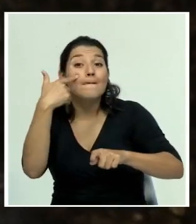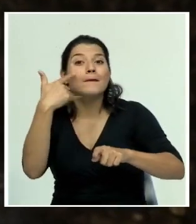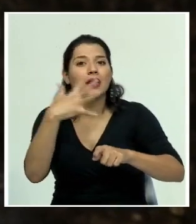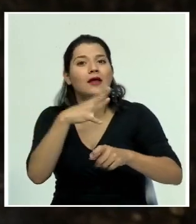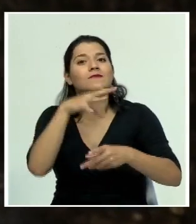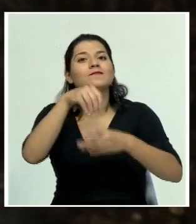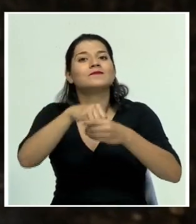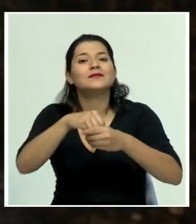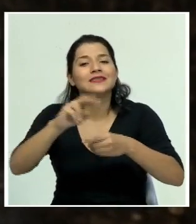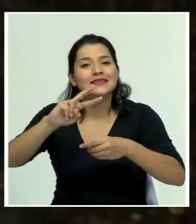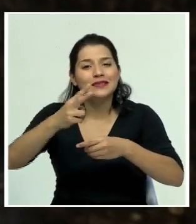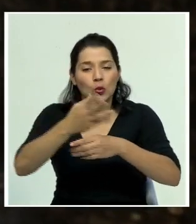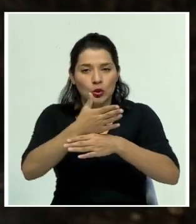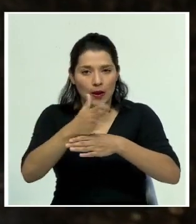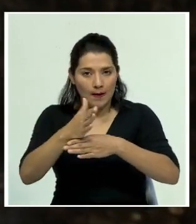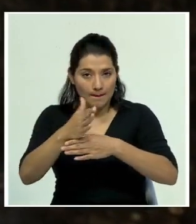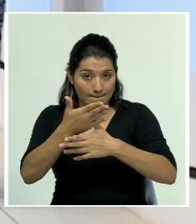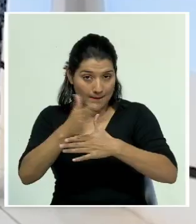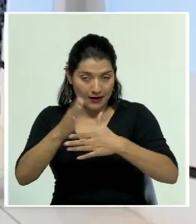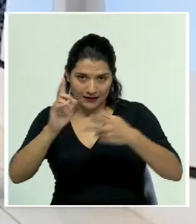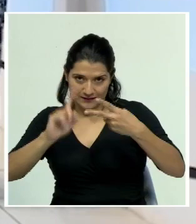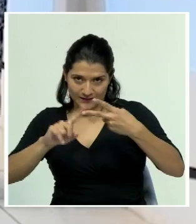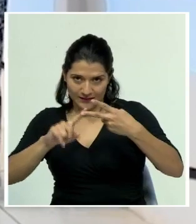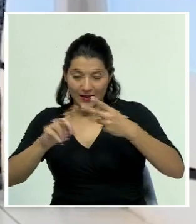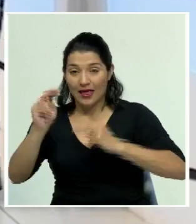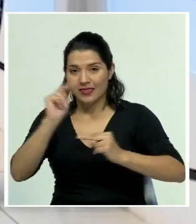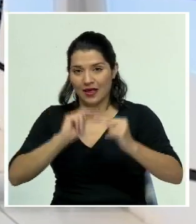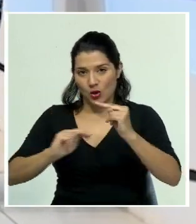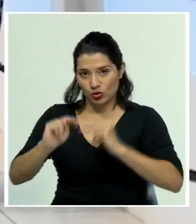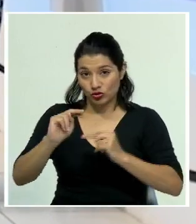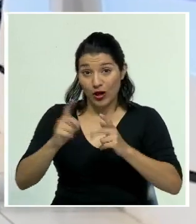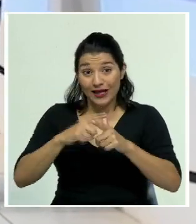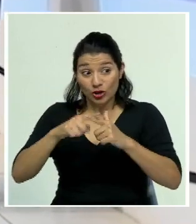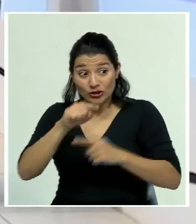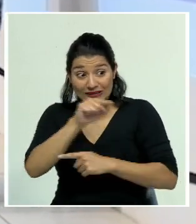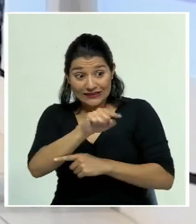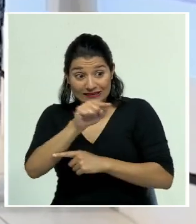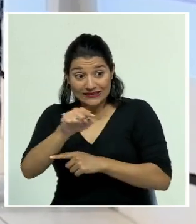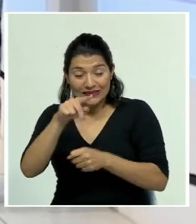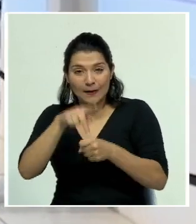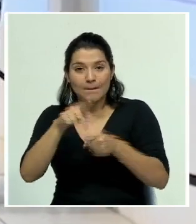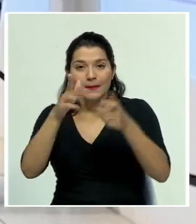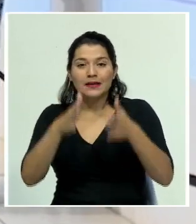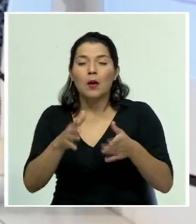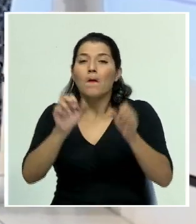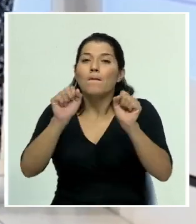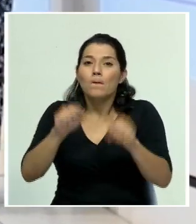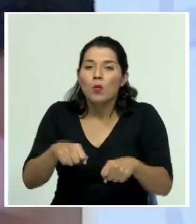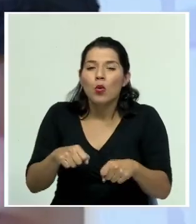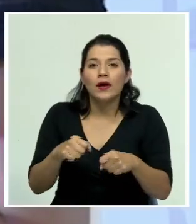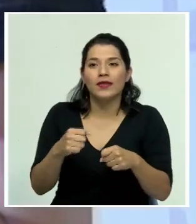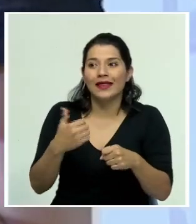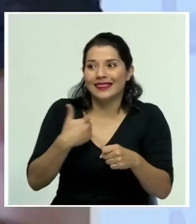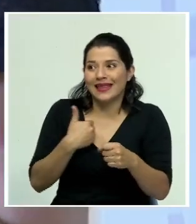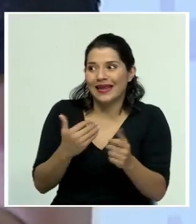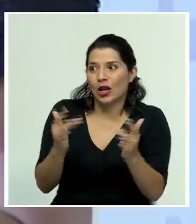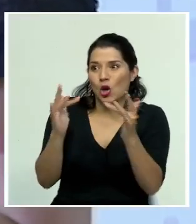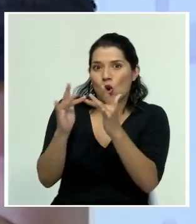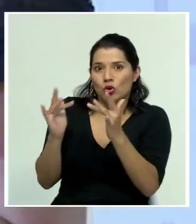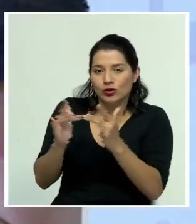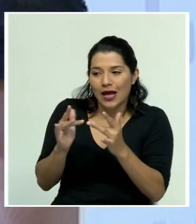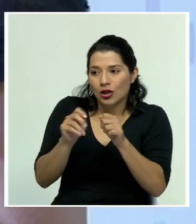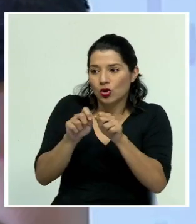de negocios, en donde estos participantes van a poder estar generando vínculos, redes